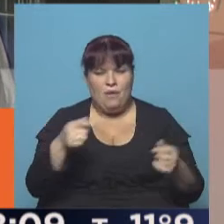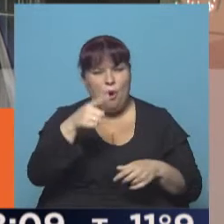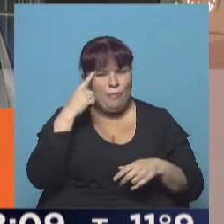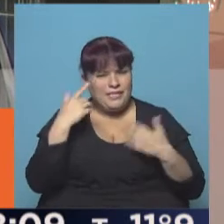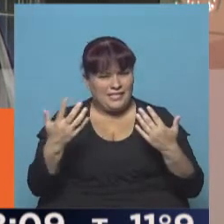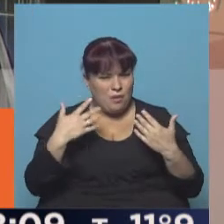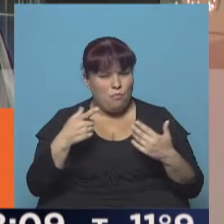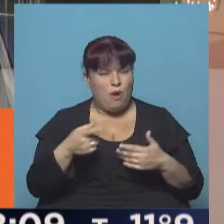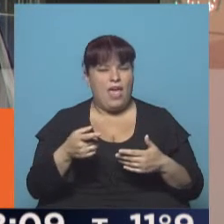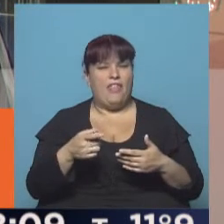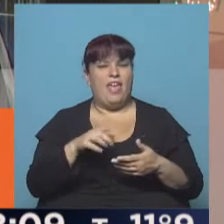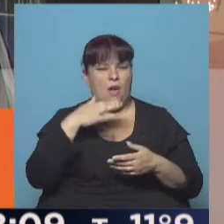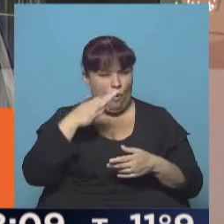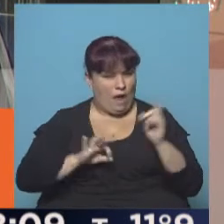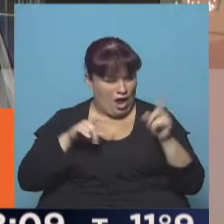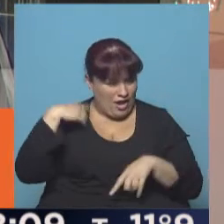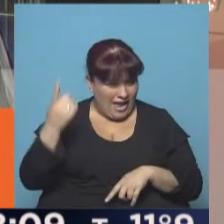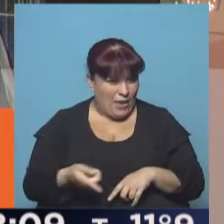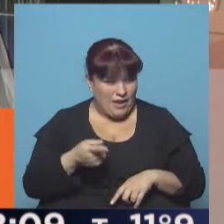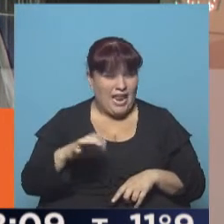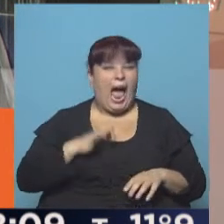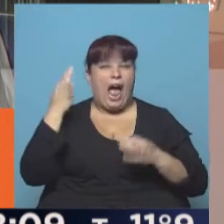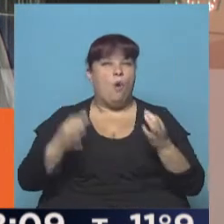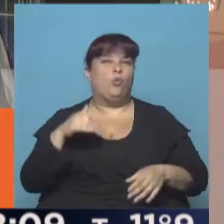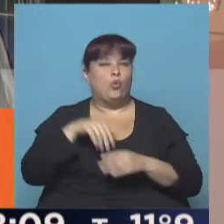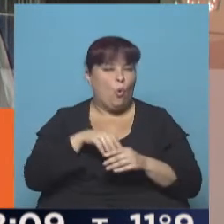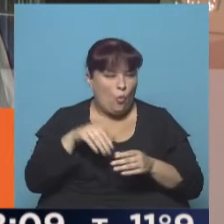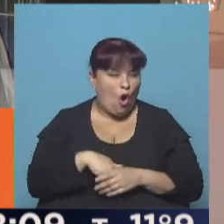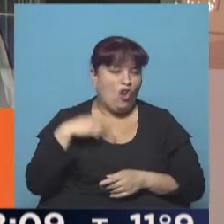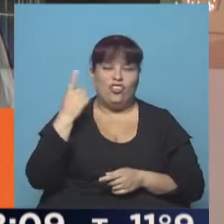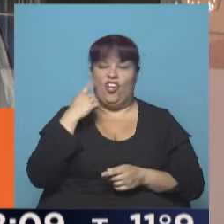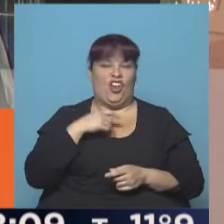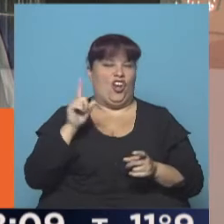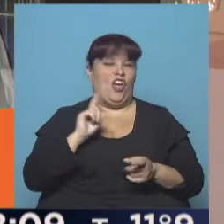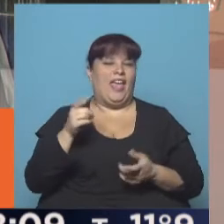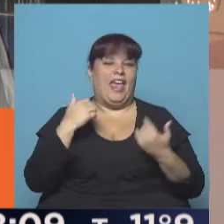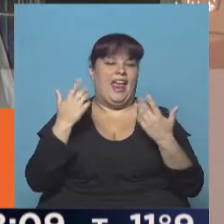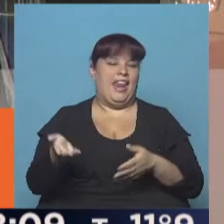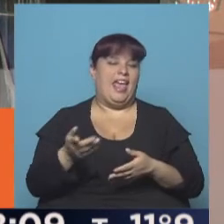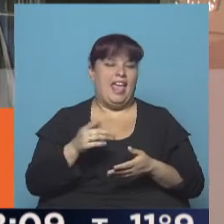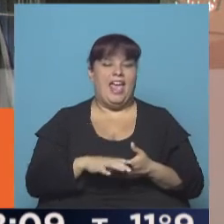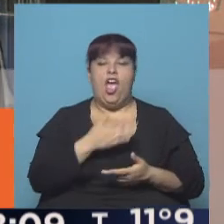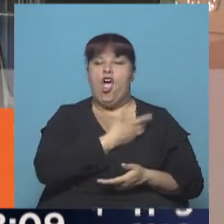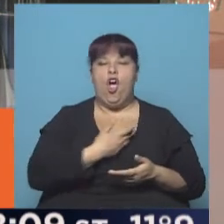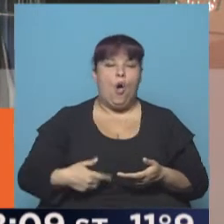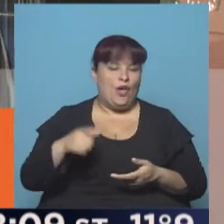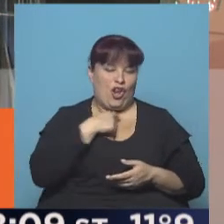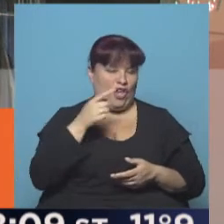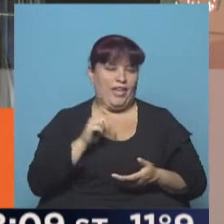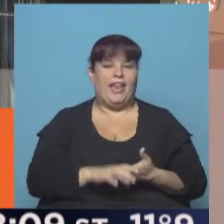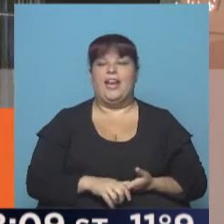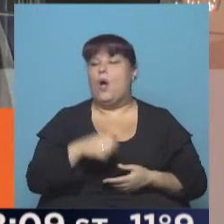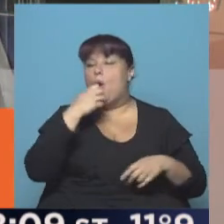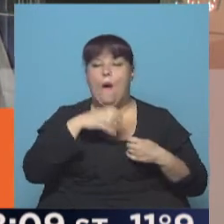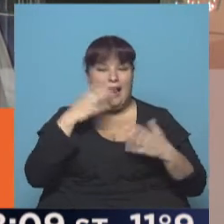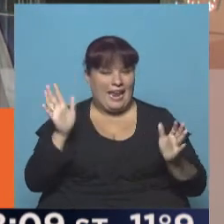se puede llegar a poder aplicar esto el año que viene, en un año electoral, donde nadie va a querer darle al oficialismo, sea